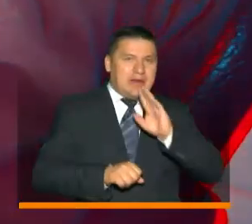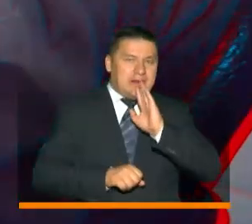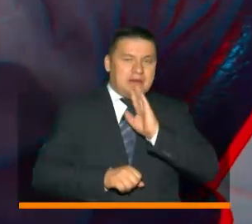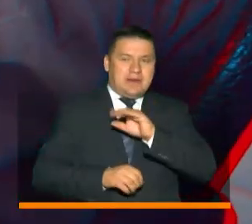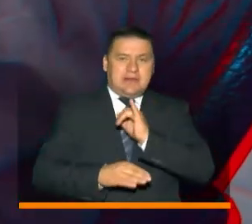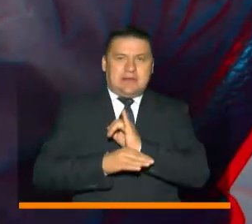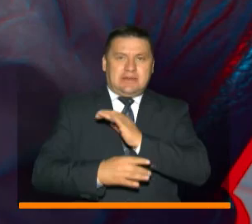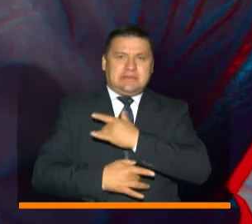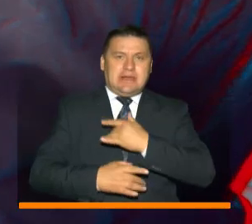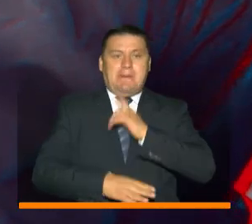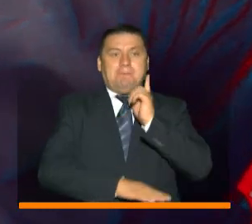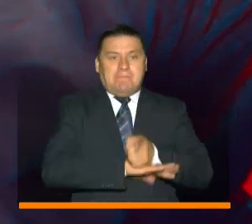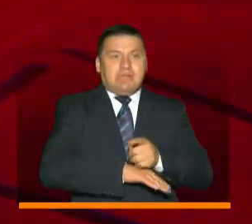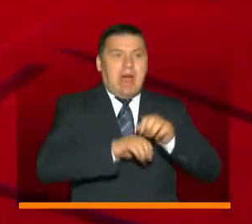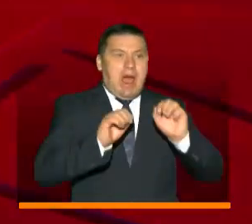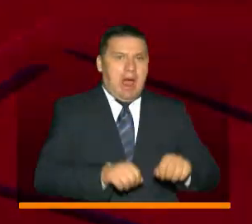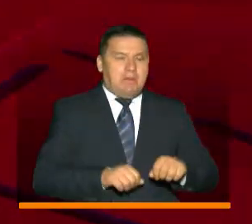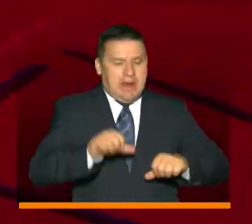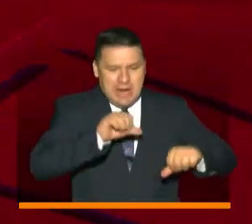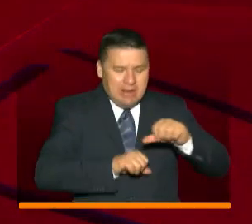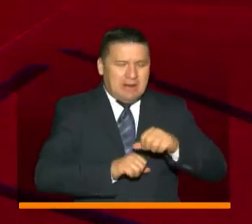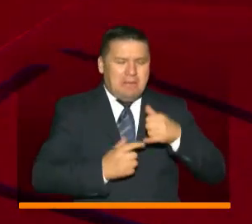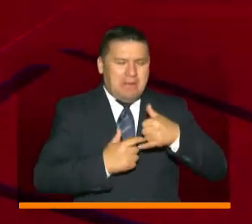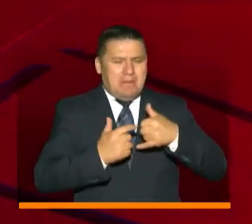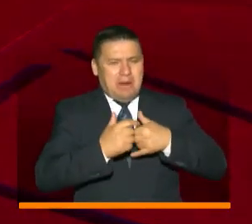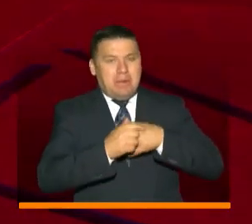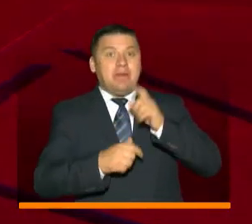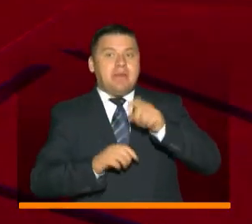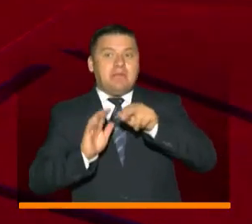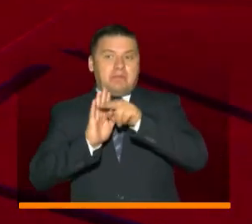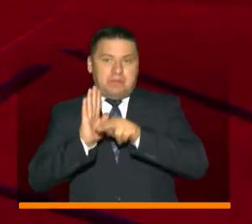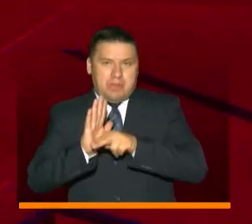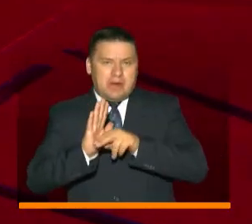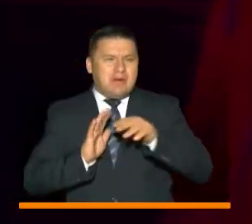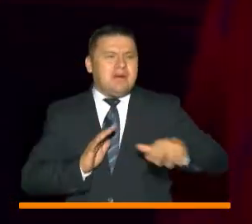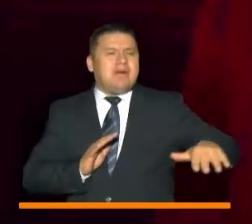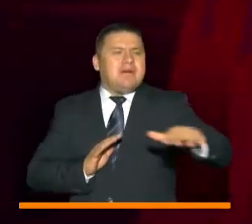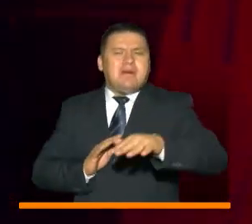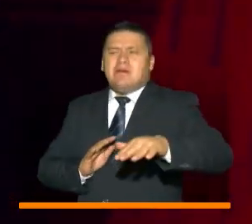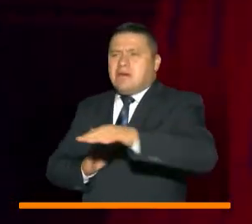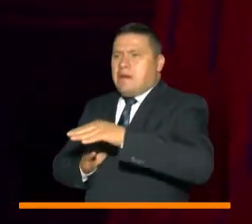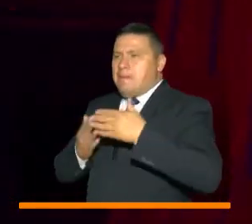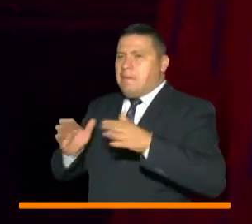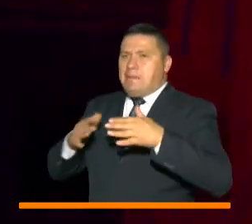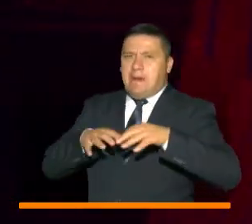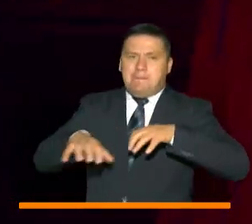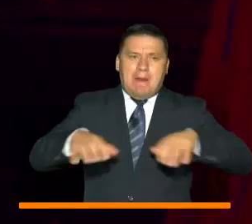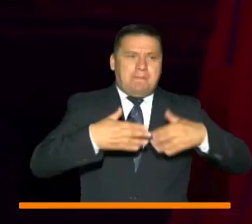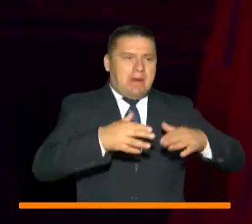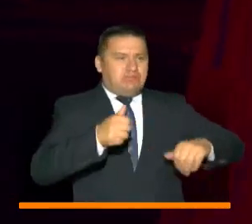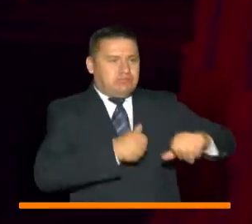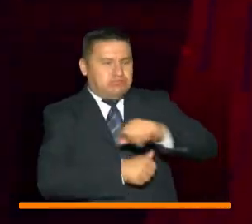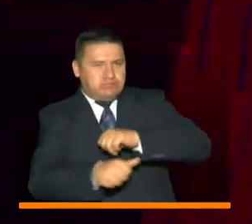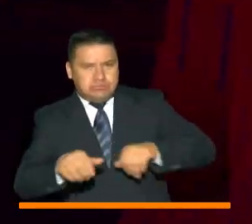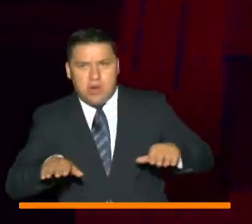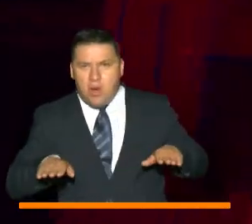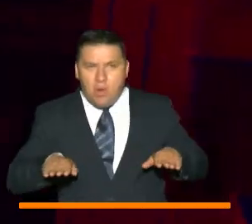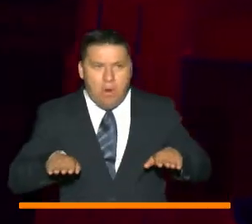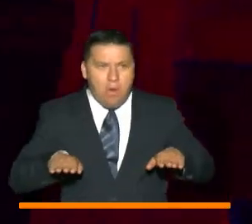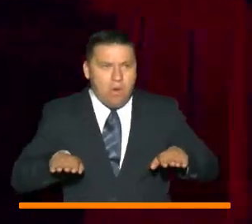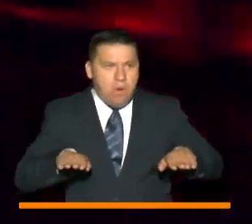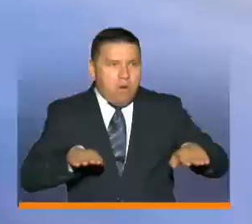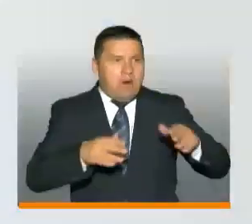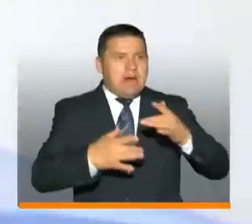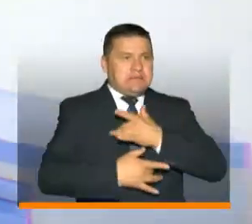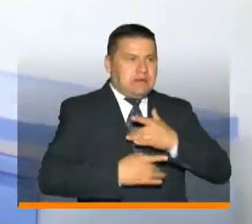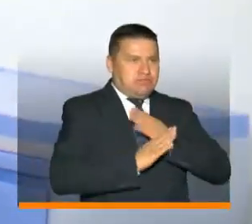Instituto Nacional de Salud, además del establecimiento de protocolos para cada sector y la reapertura económica, han sido parte de las acciones